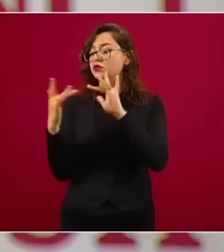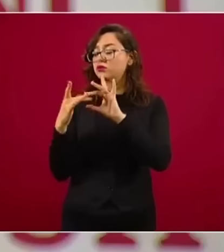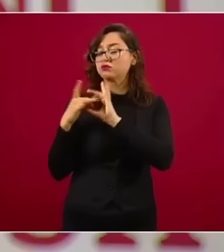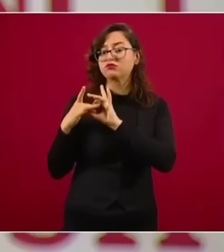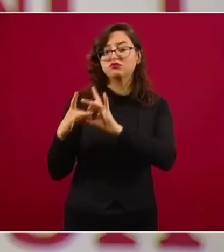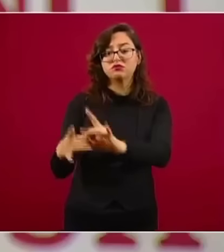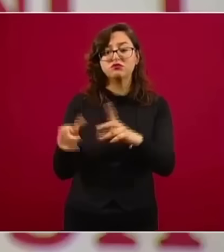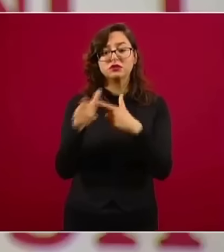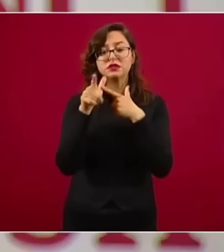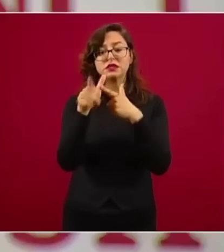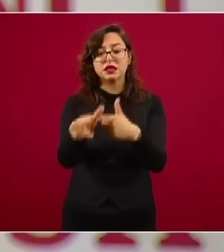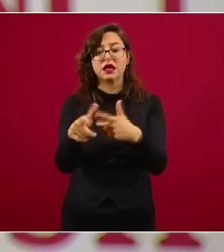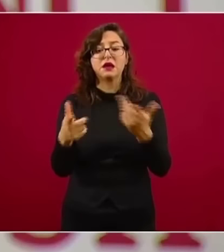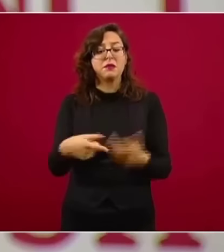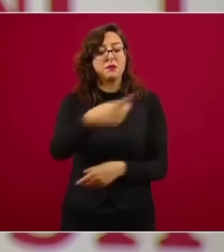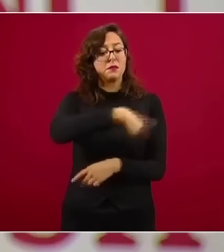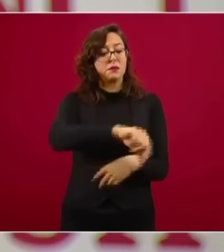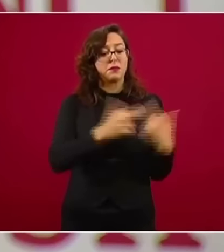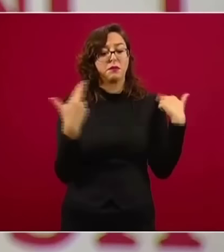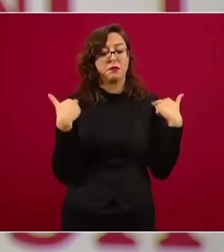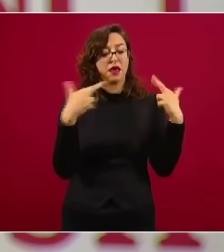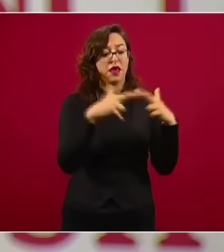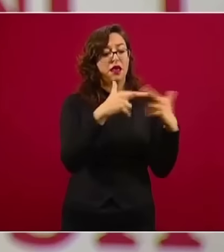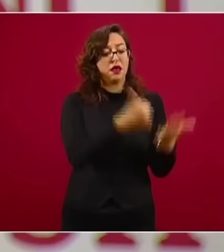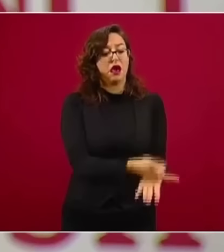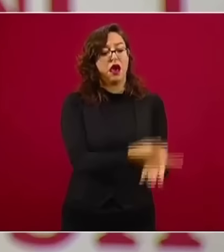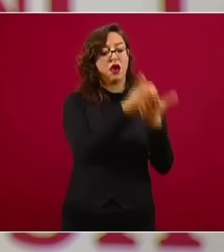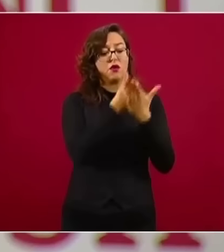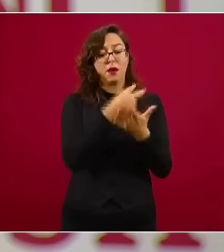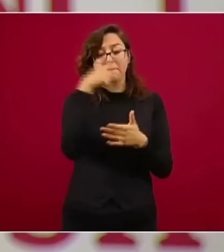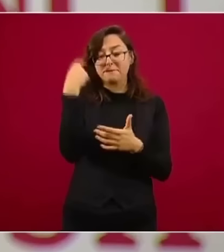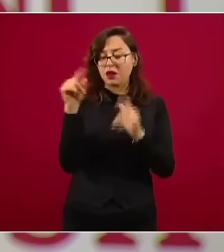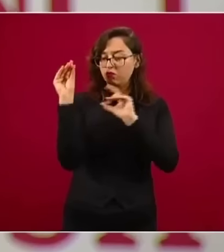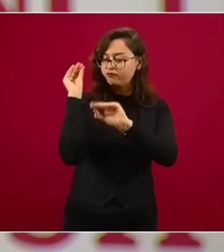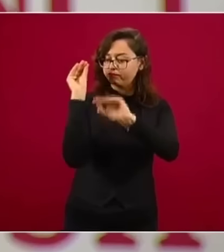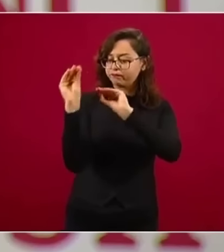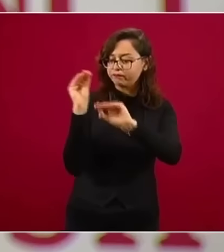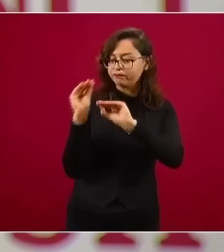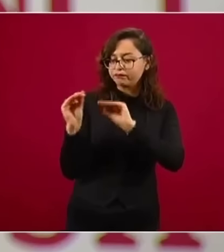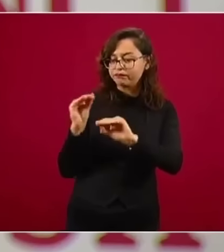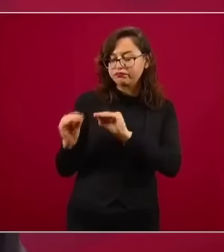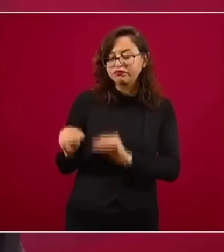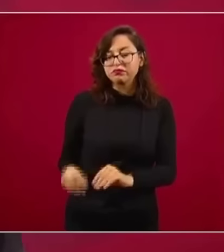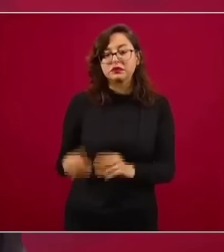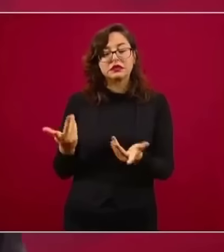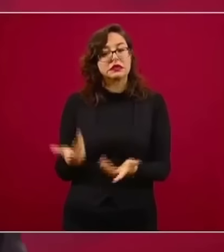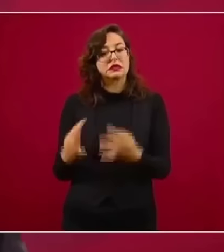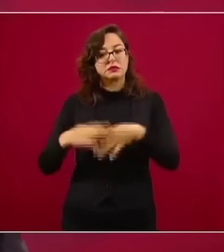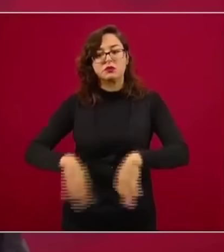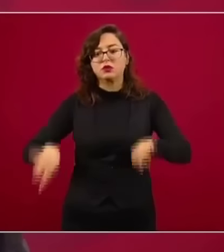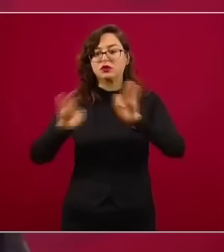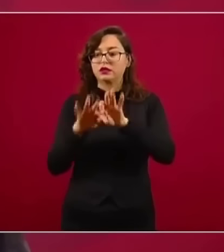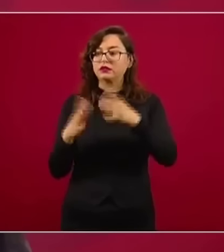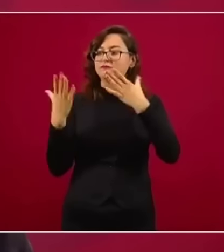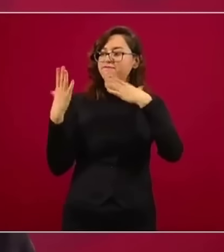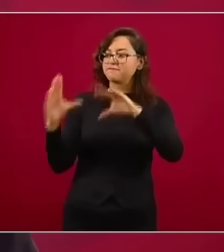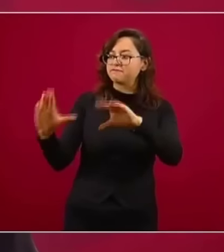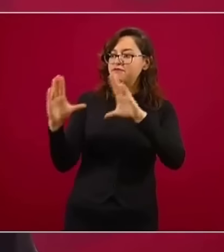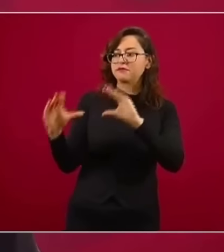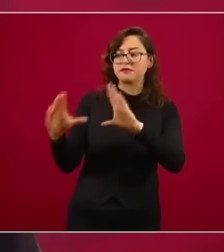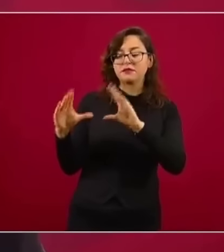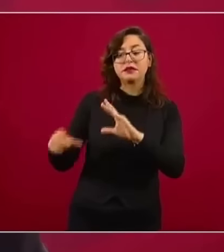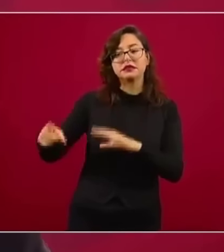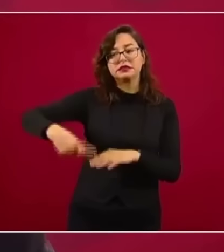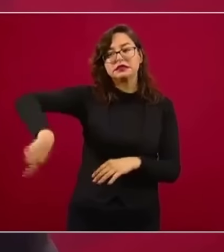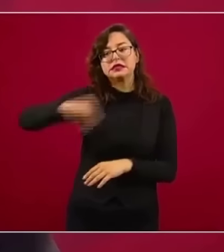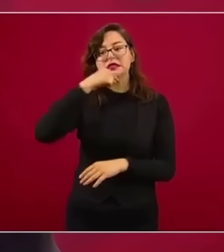docentes, quienes nos han ayudado a hacer los guiones de cada programa, con los aprendizajes fundamentales que se busca